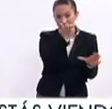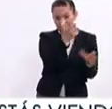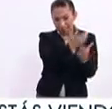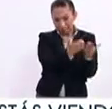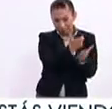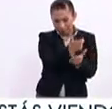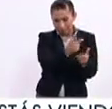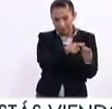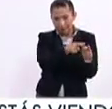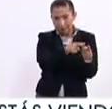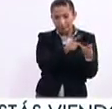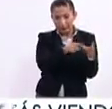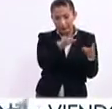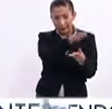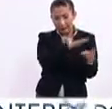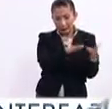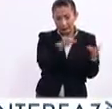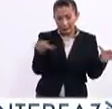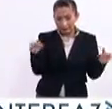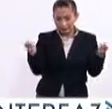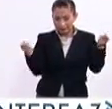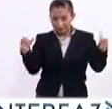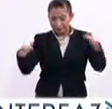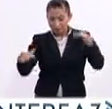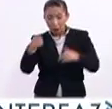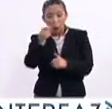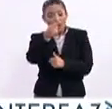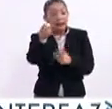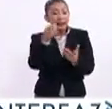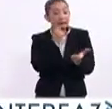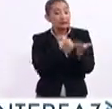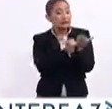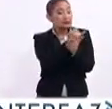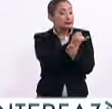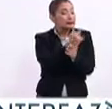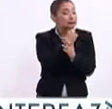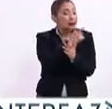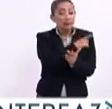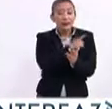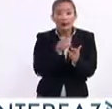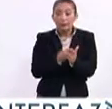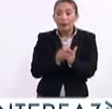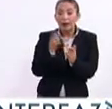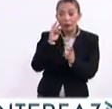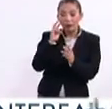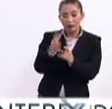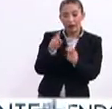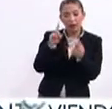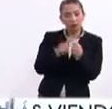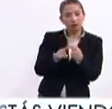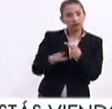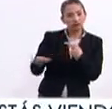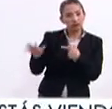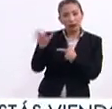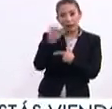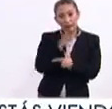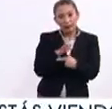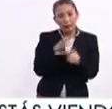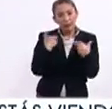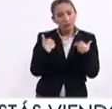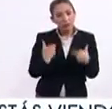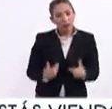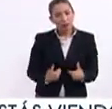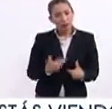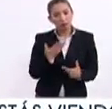económicas y ambientales, es decir, que cualquier decisión que se tome deben considerar que los seres